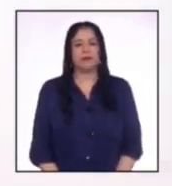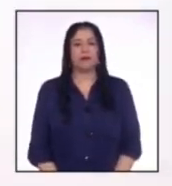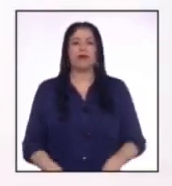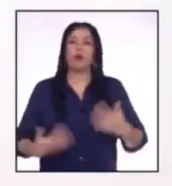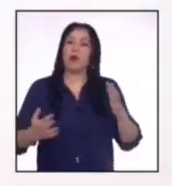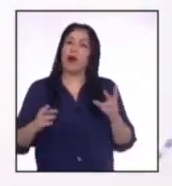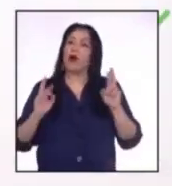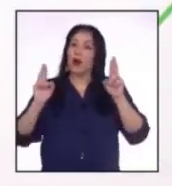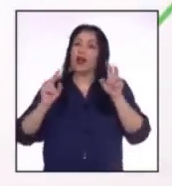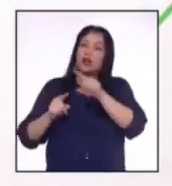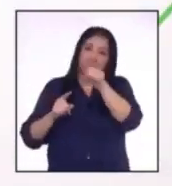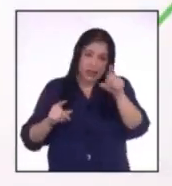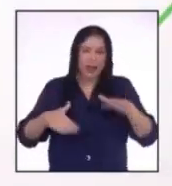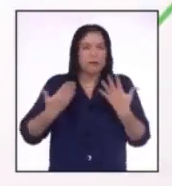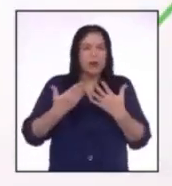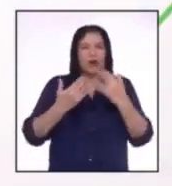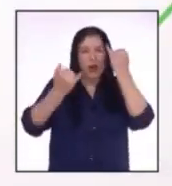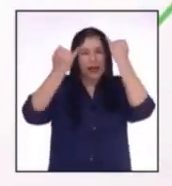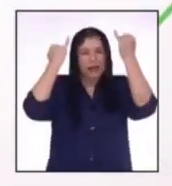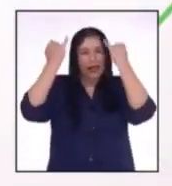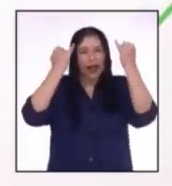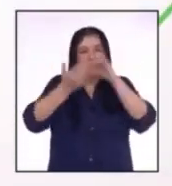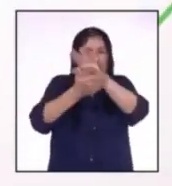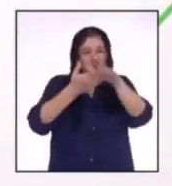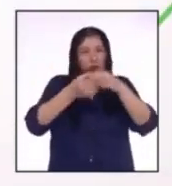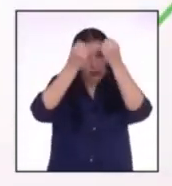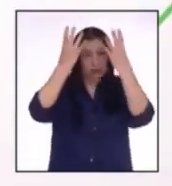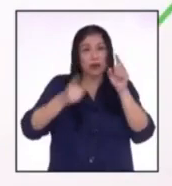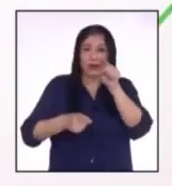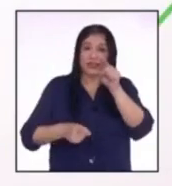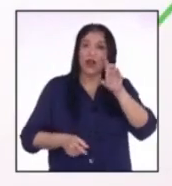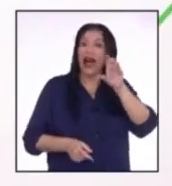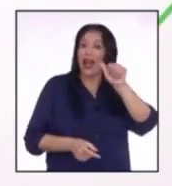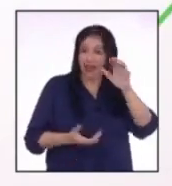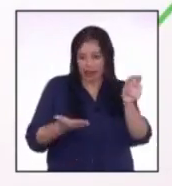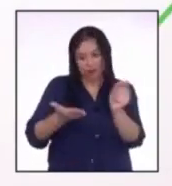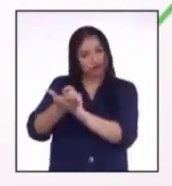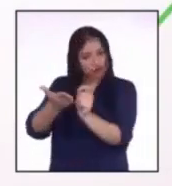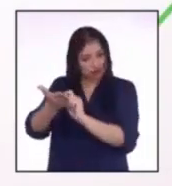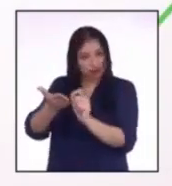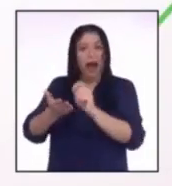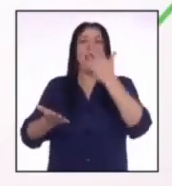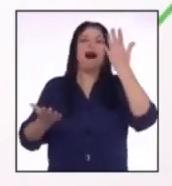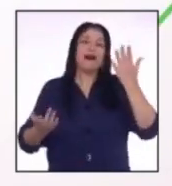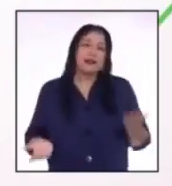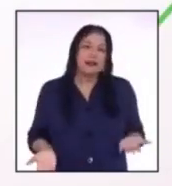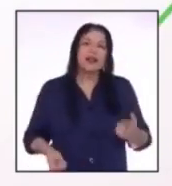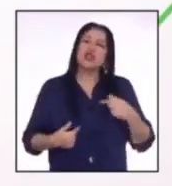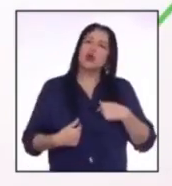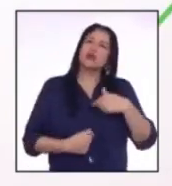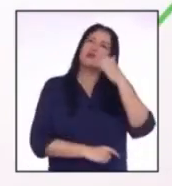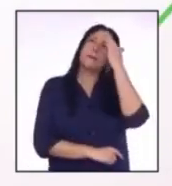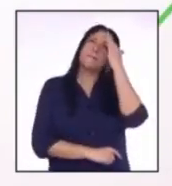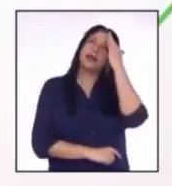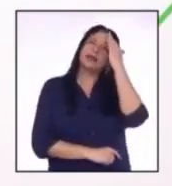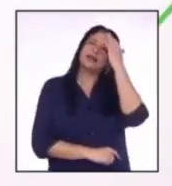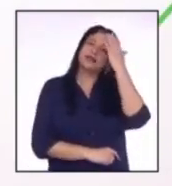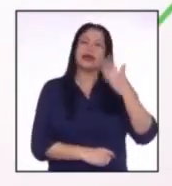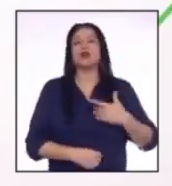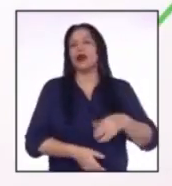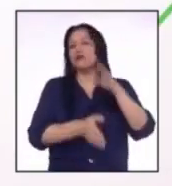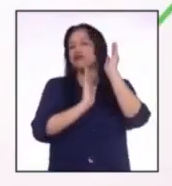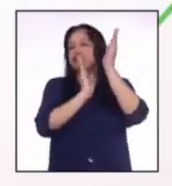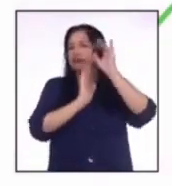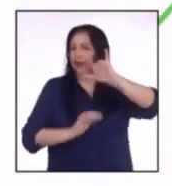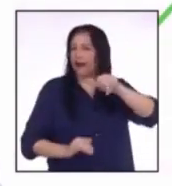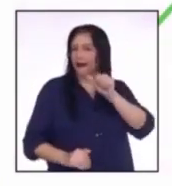espero que ahora se hayas podido anotar muy bien todo lo que te faltaba querida de ella bueno yo estuve pensando en el texto